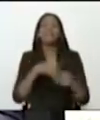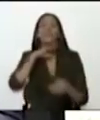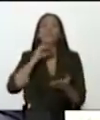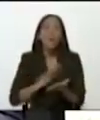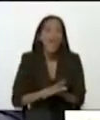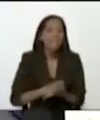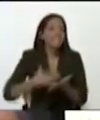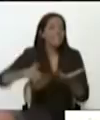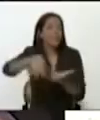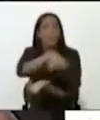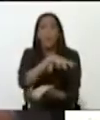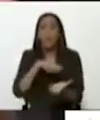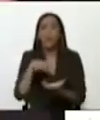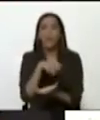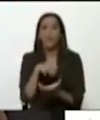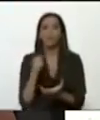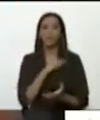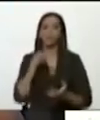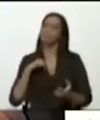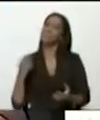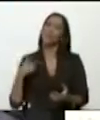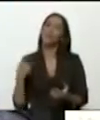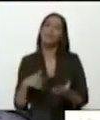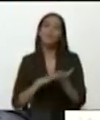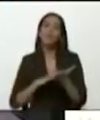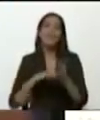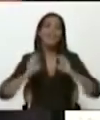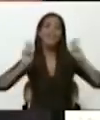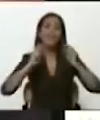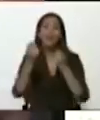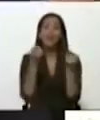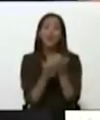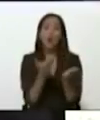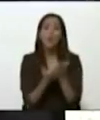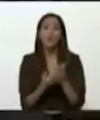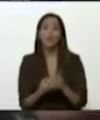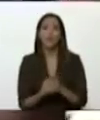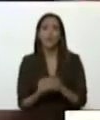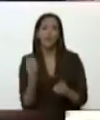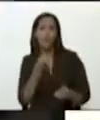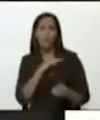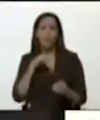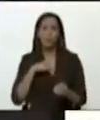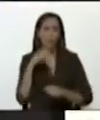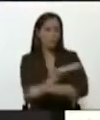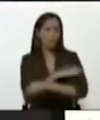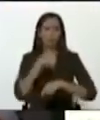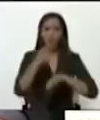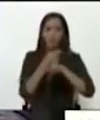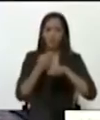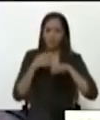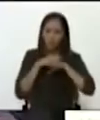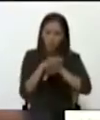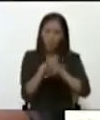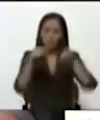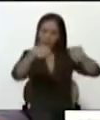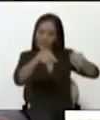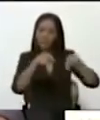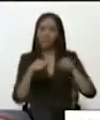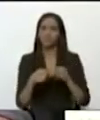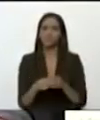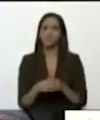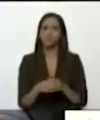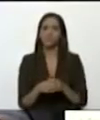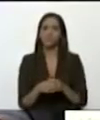caos. Nosotros tenemos que resolver el tema económico. ¿Cómo nosotros como oposición y gobierno no nos juntamos para esto? Para